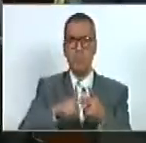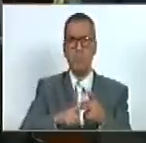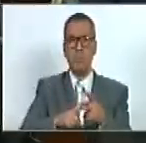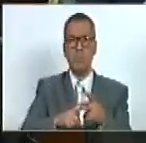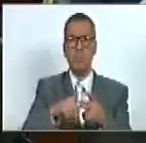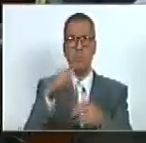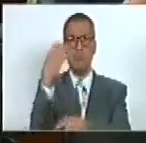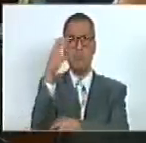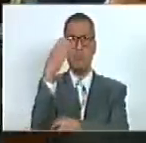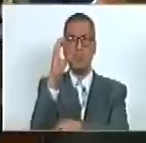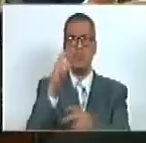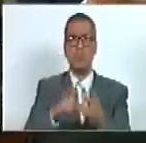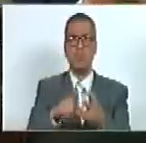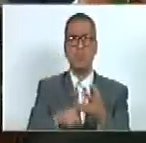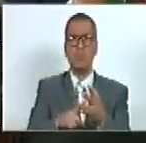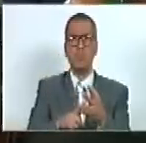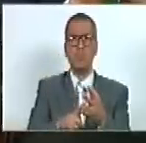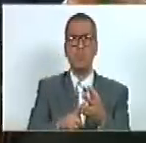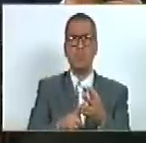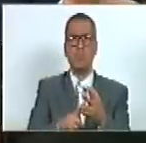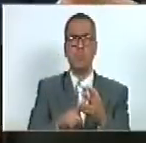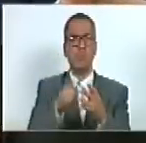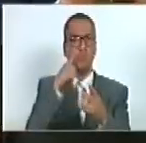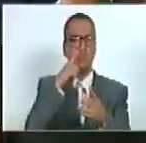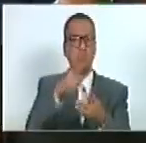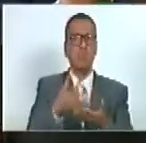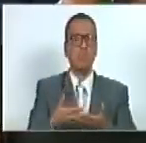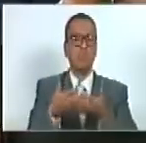en Colombia, y que